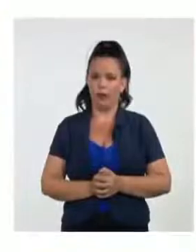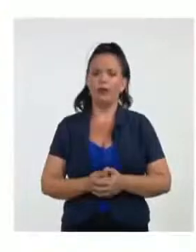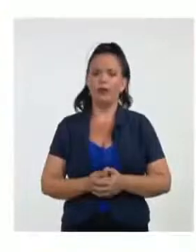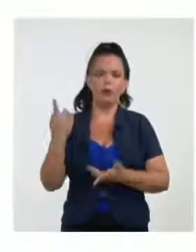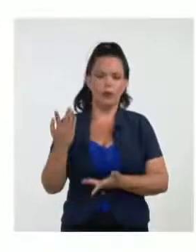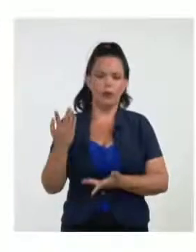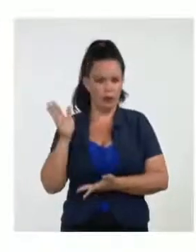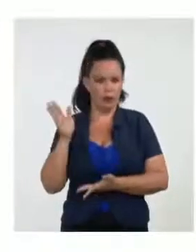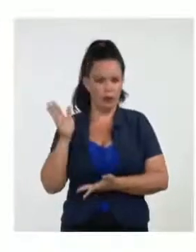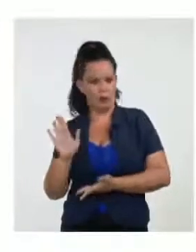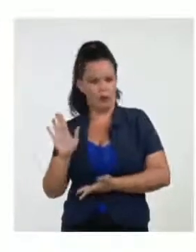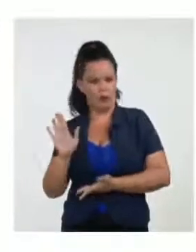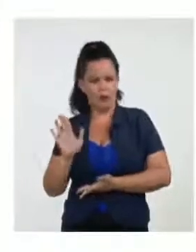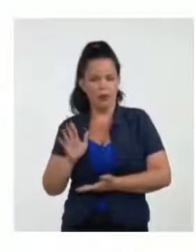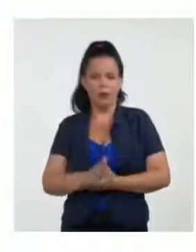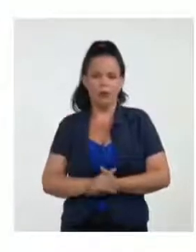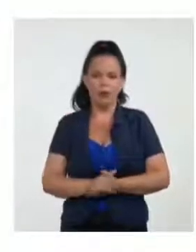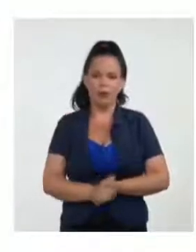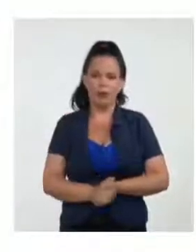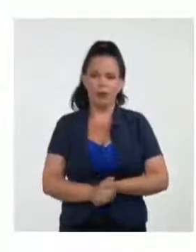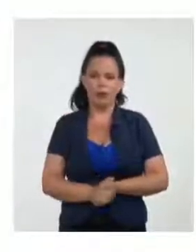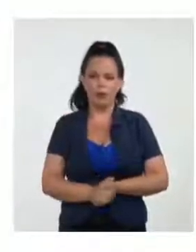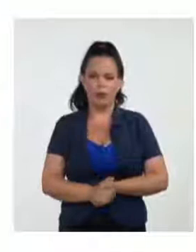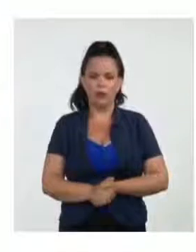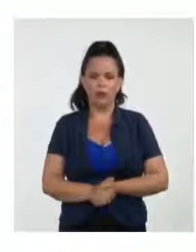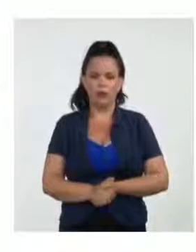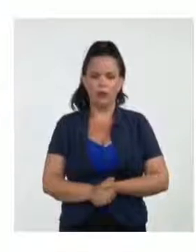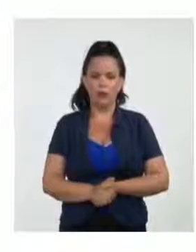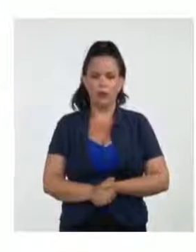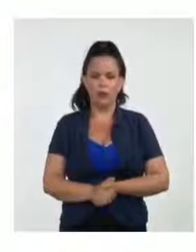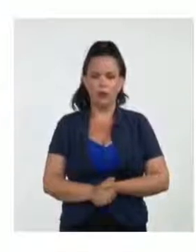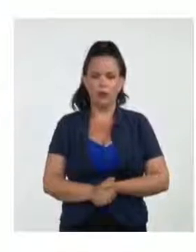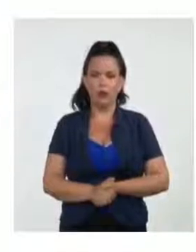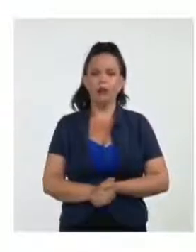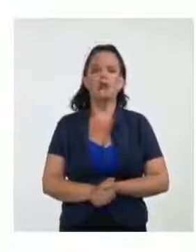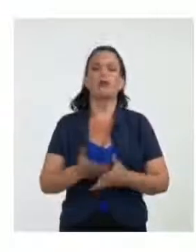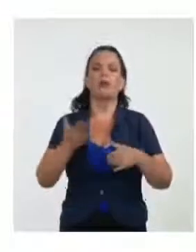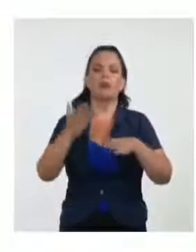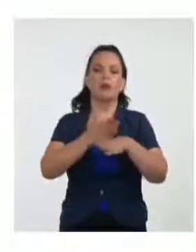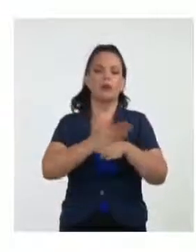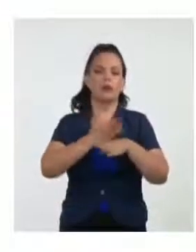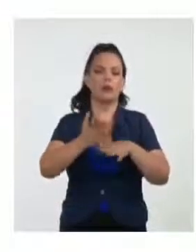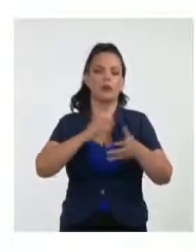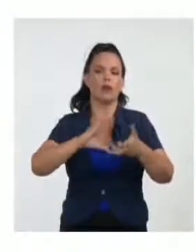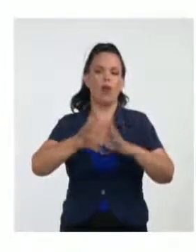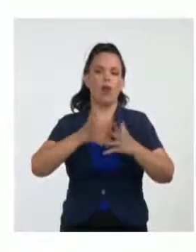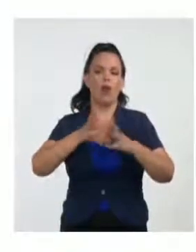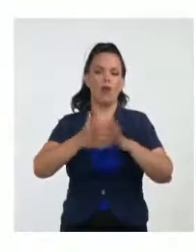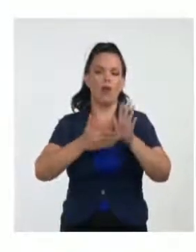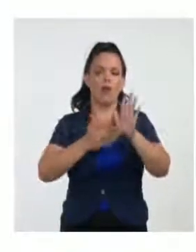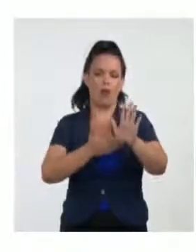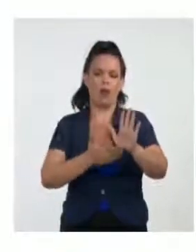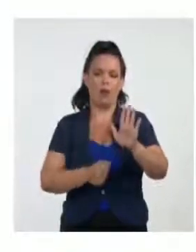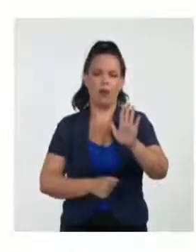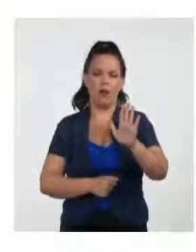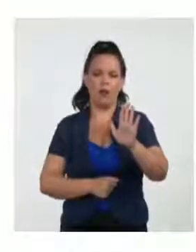poco es decir, son diferentes escenarios que nosotros hemos